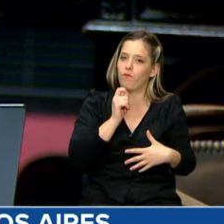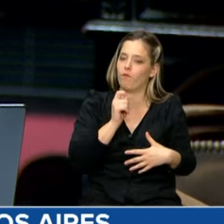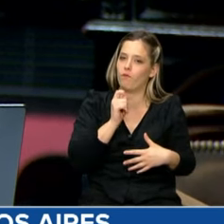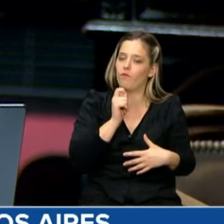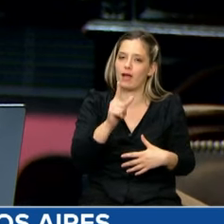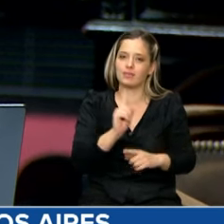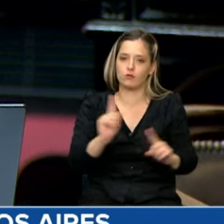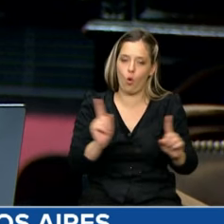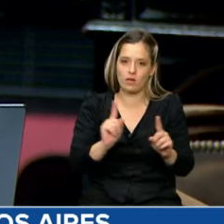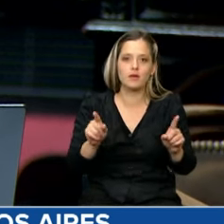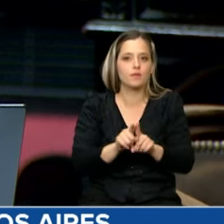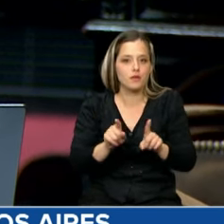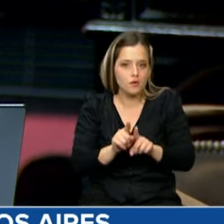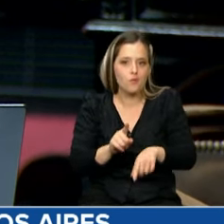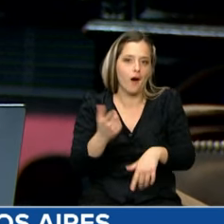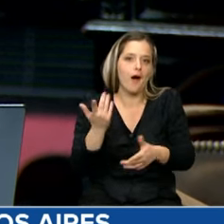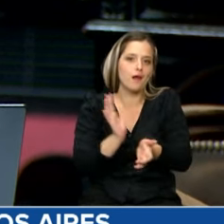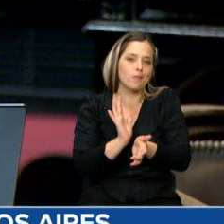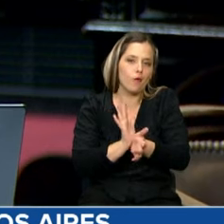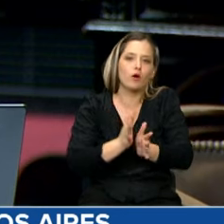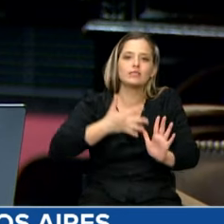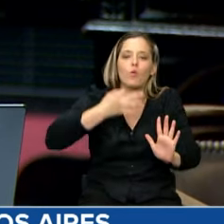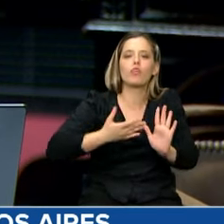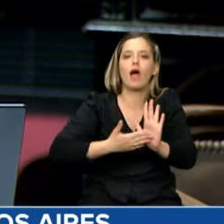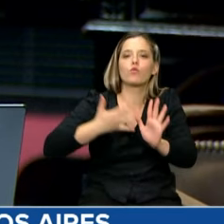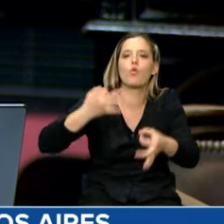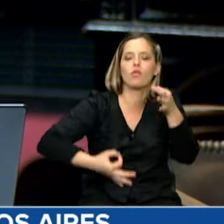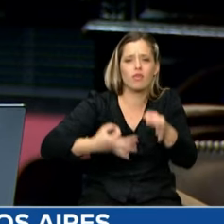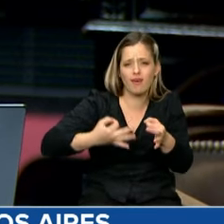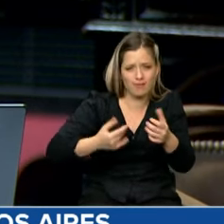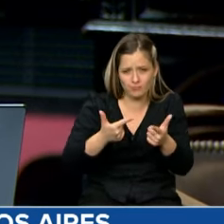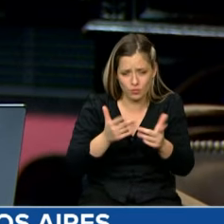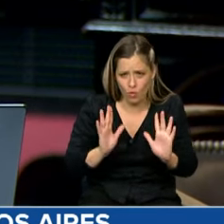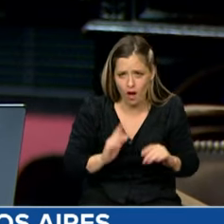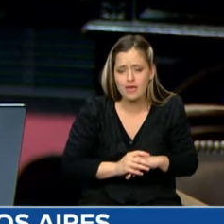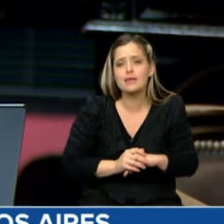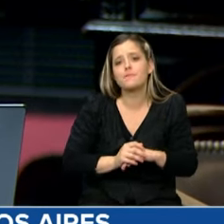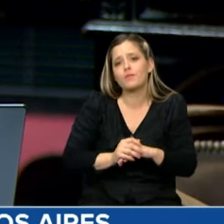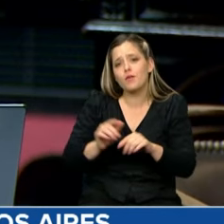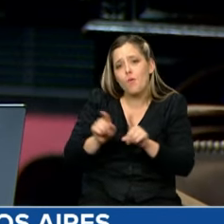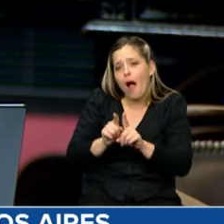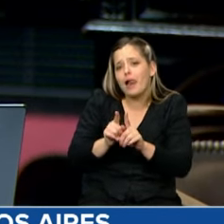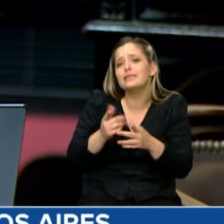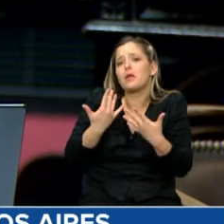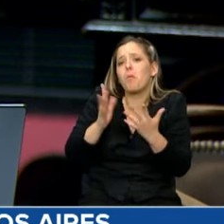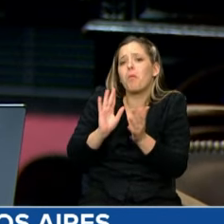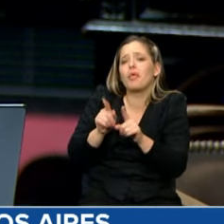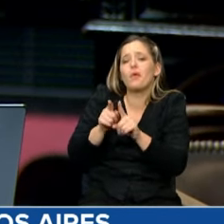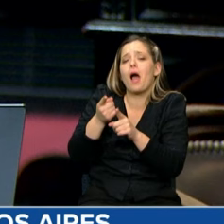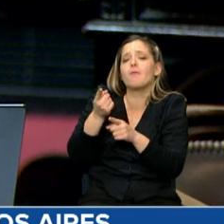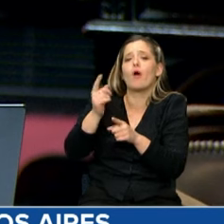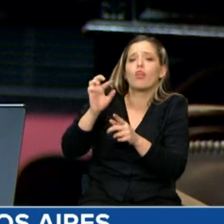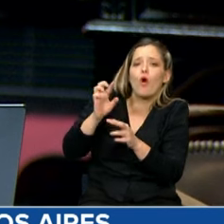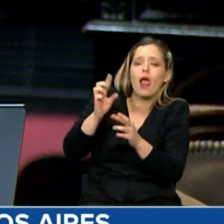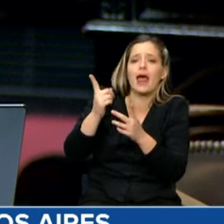macroeconomía rota que no da seguridad jurídica nada en el que apenas se puede importar por falta de dólares